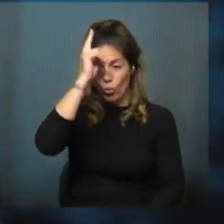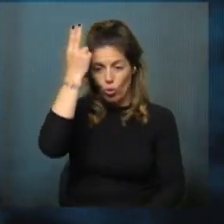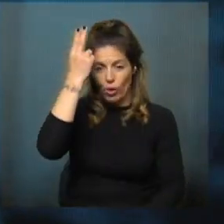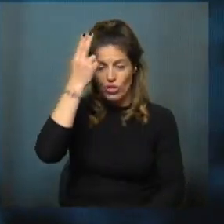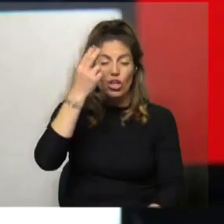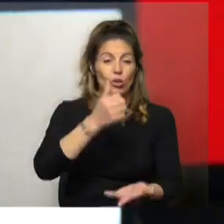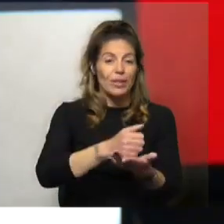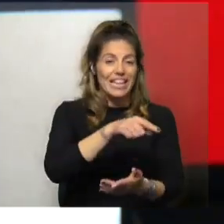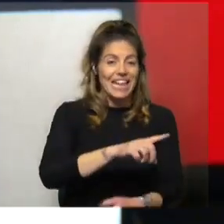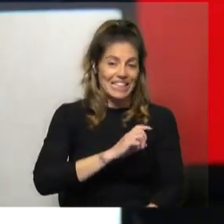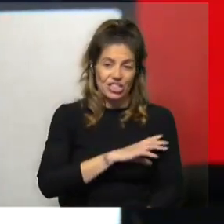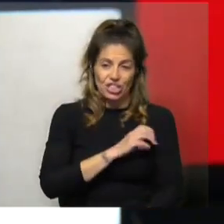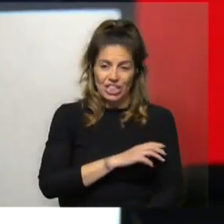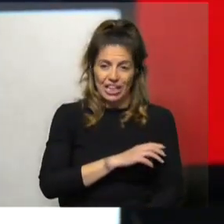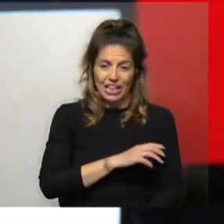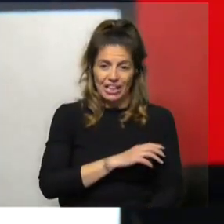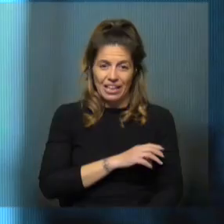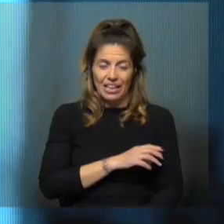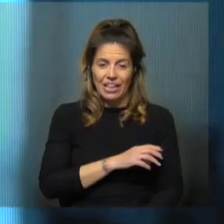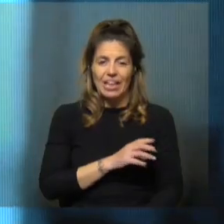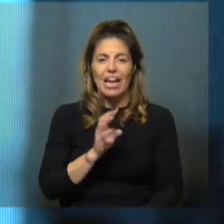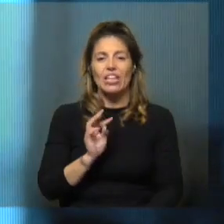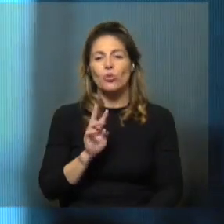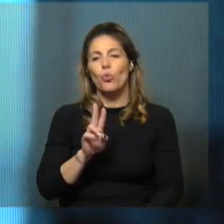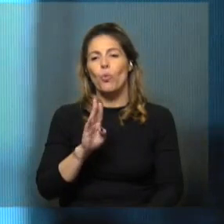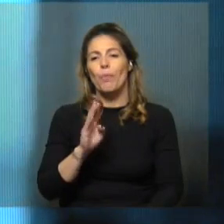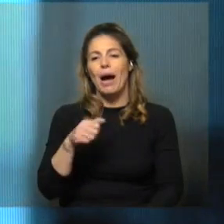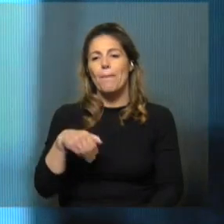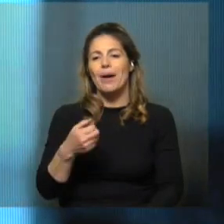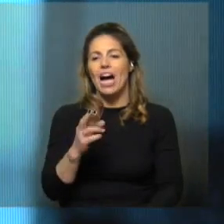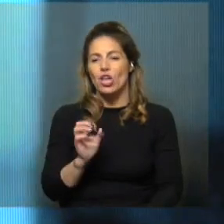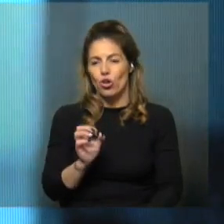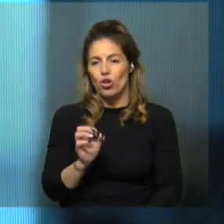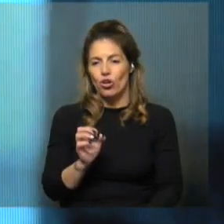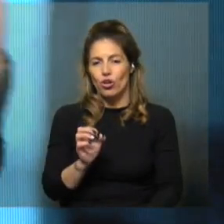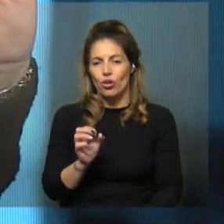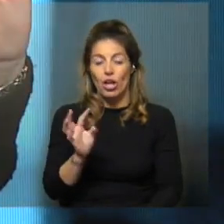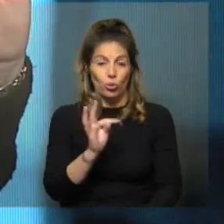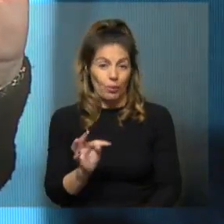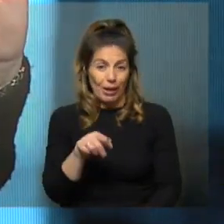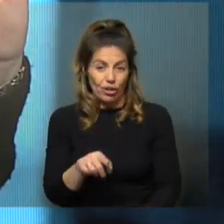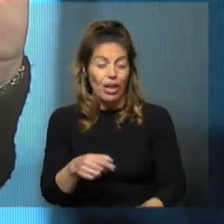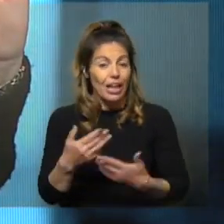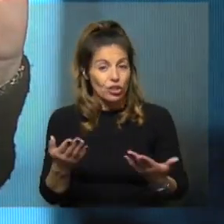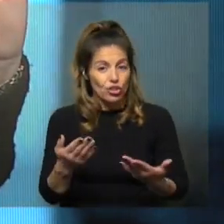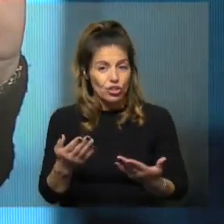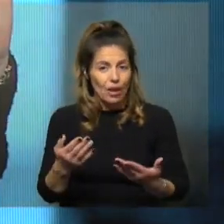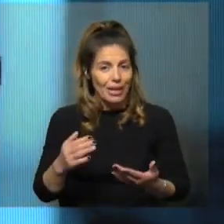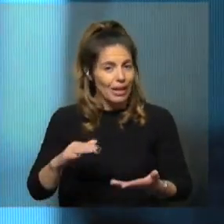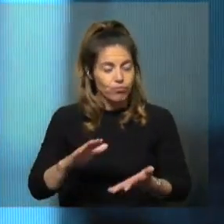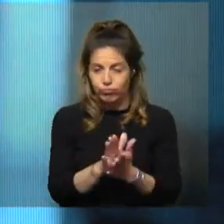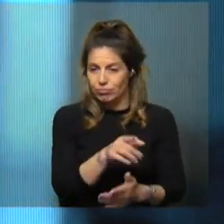estuviera en Chile eran tupamaro o tupamaro por lo tanto había que terminar con